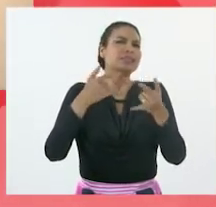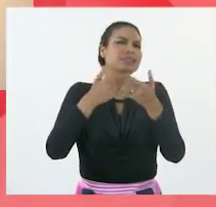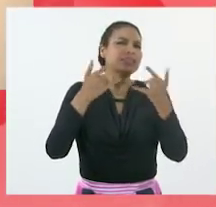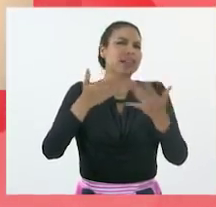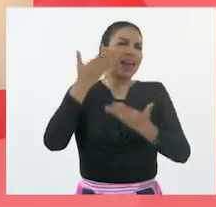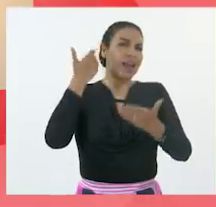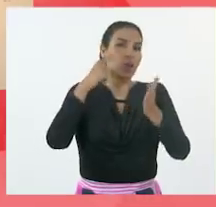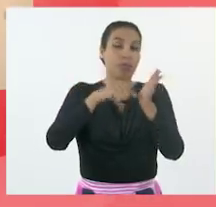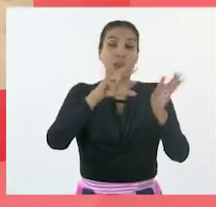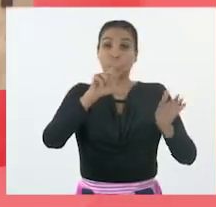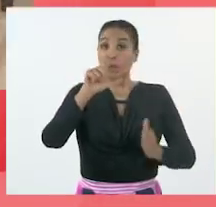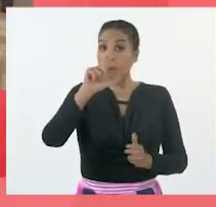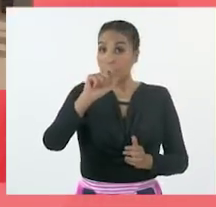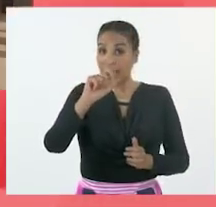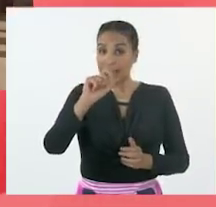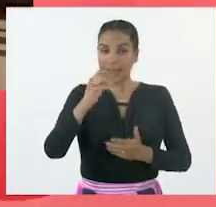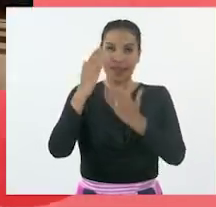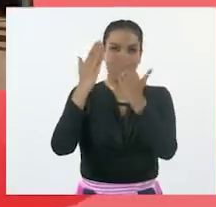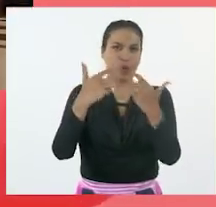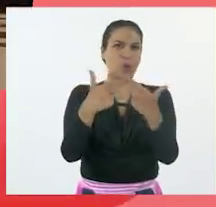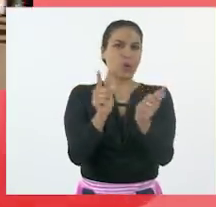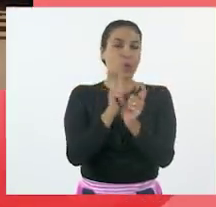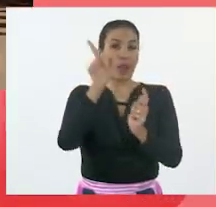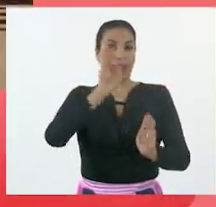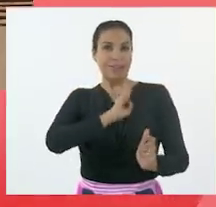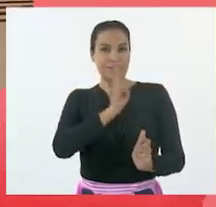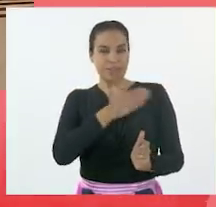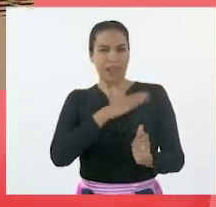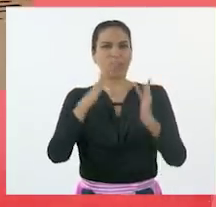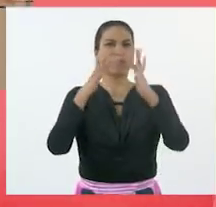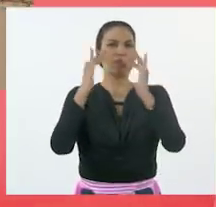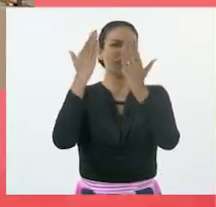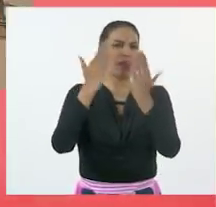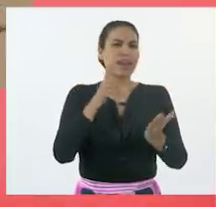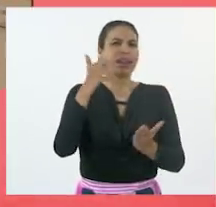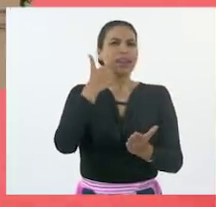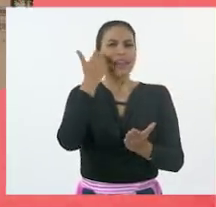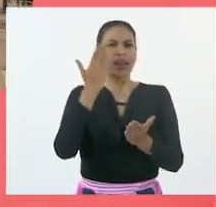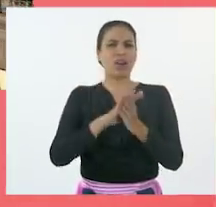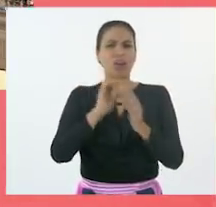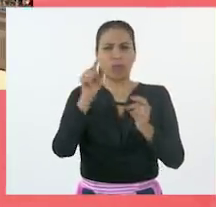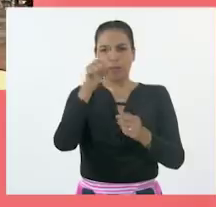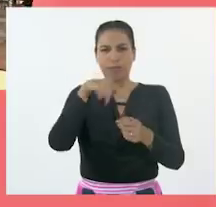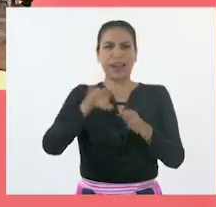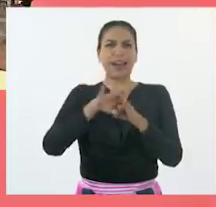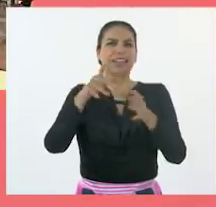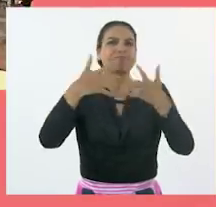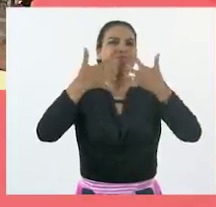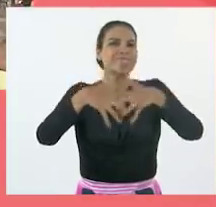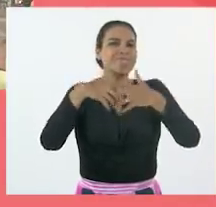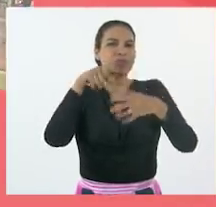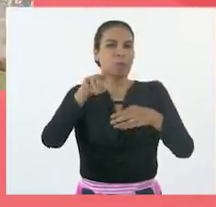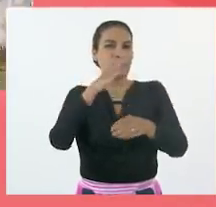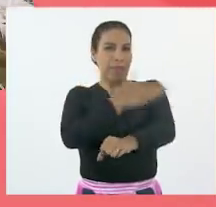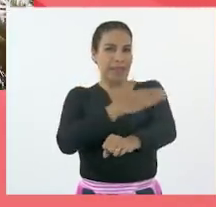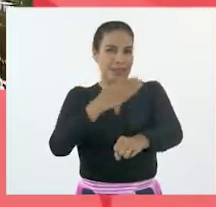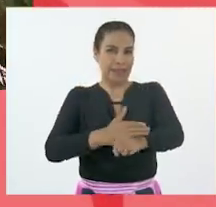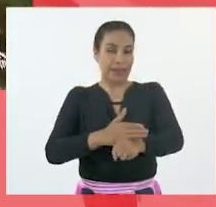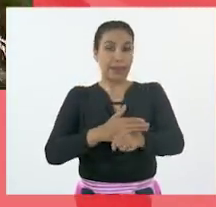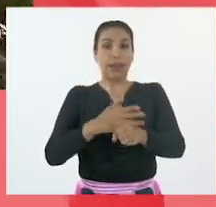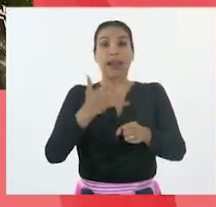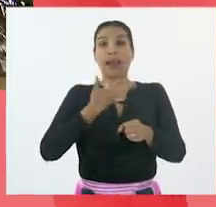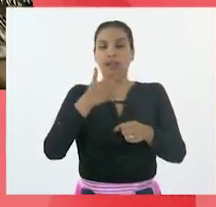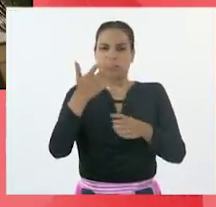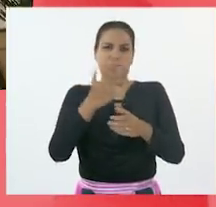en 1820 llegaron un grupo de españoles y franceses con el propósito de explotar la industria maderera, la cual llegó a